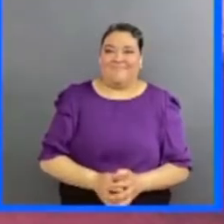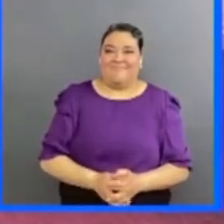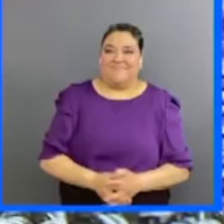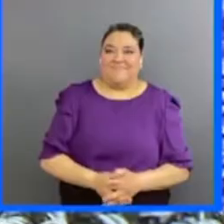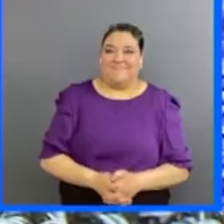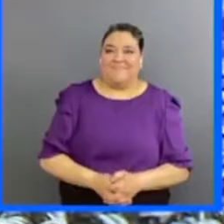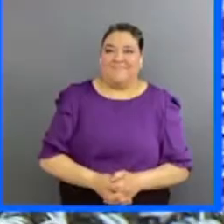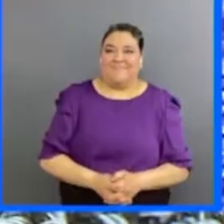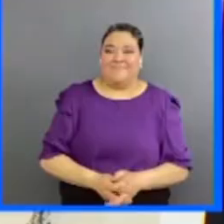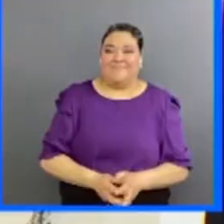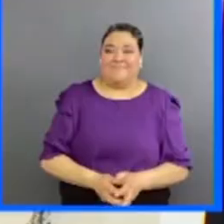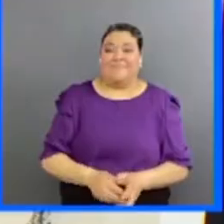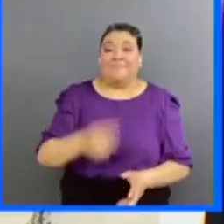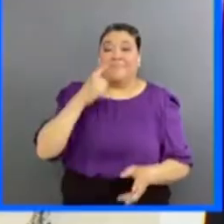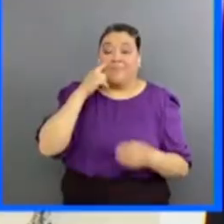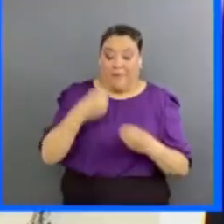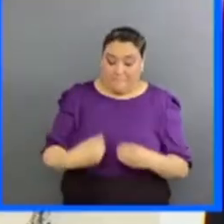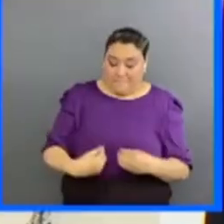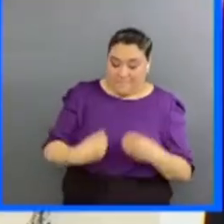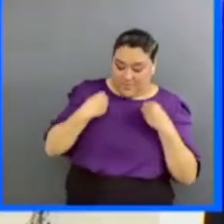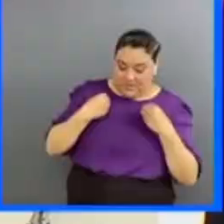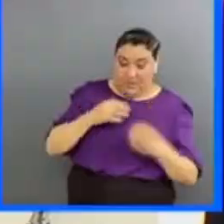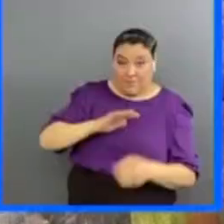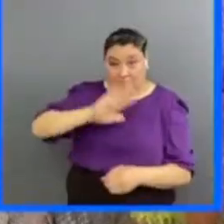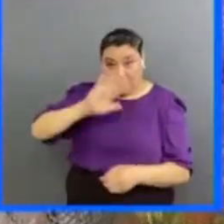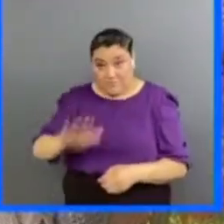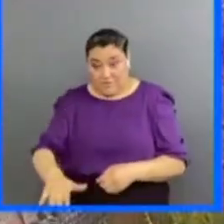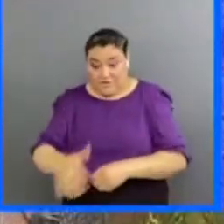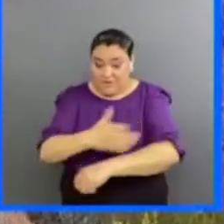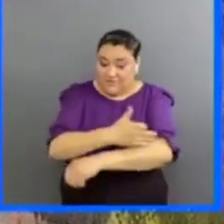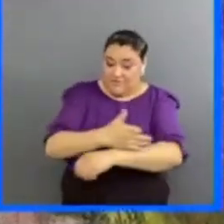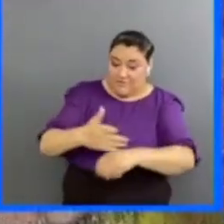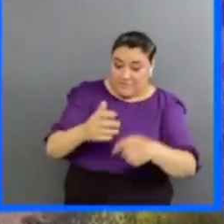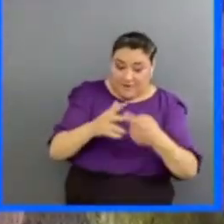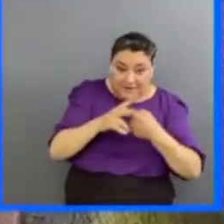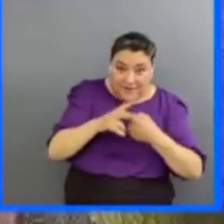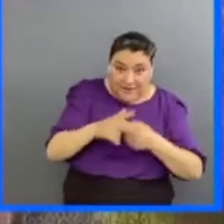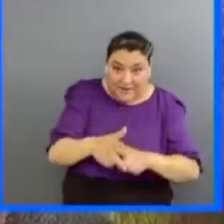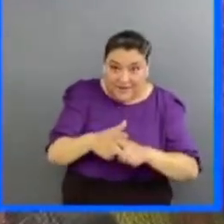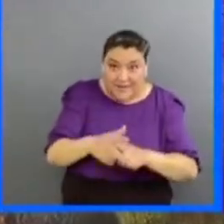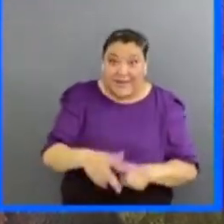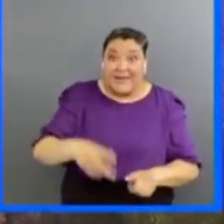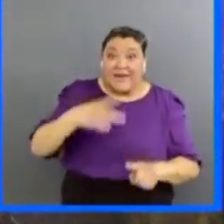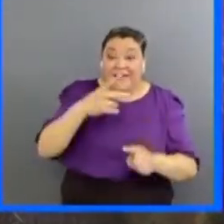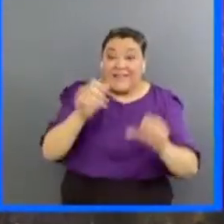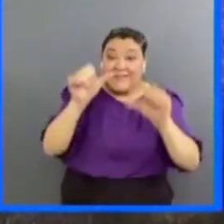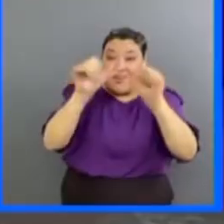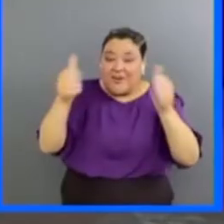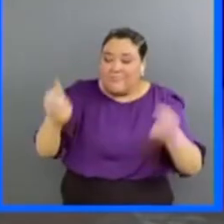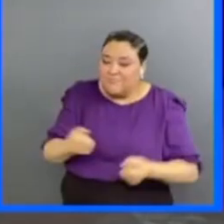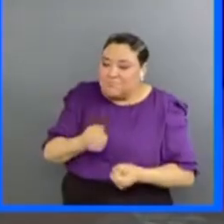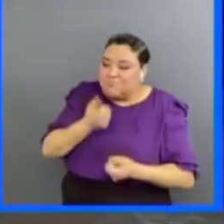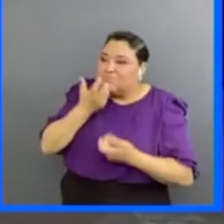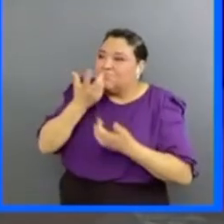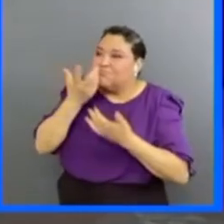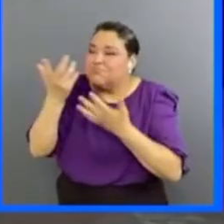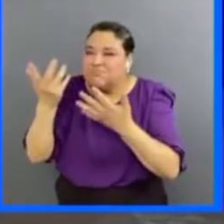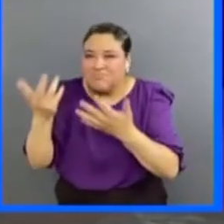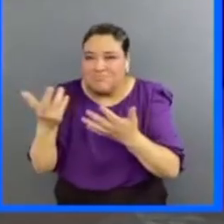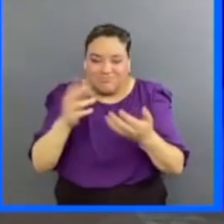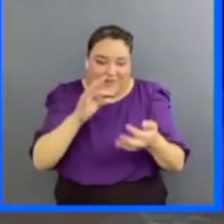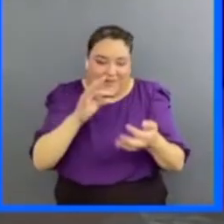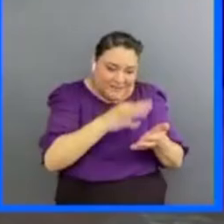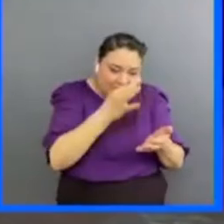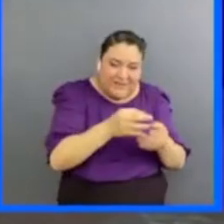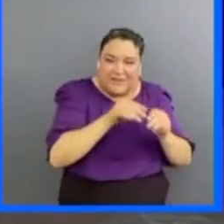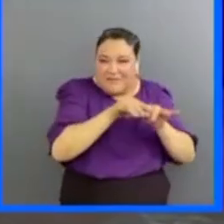La vida, la muerte, la familia, sus orígenes, es lo que inspira a artistas a desarrollar sus obras, para difundir las